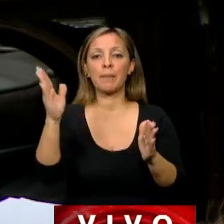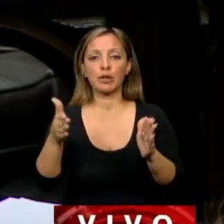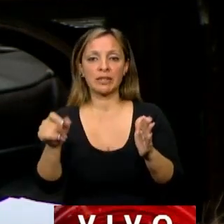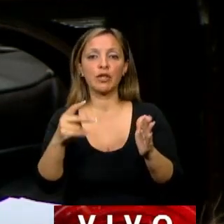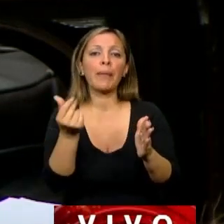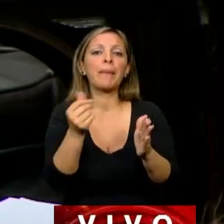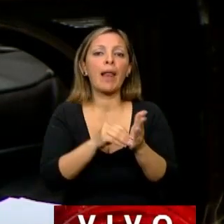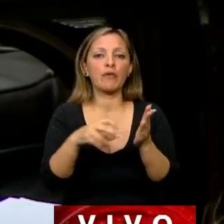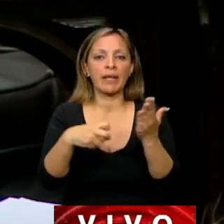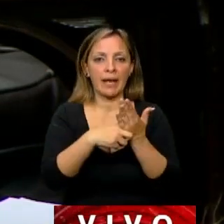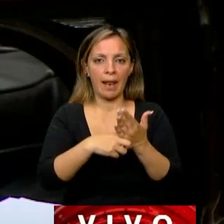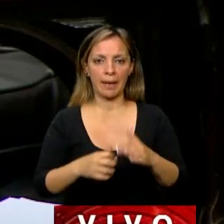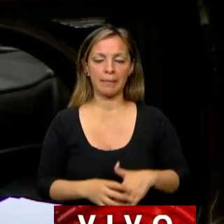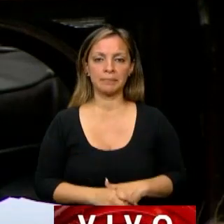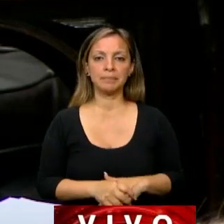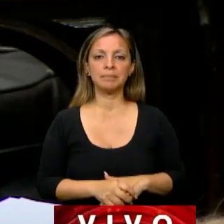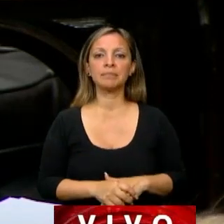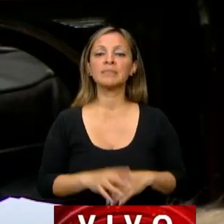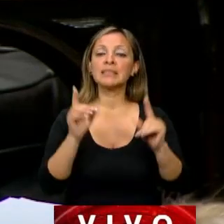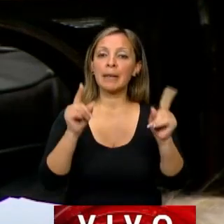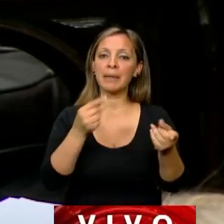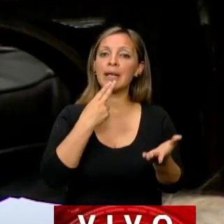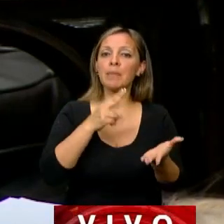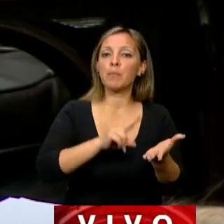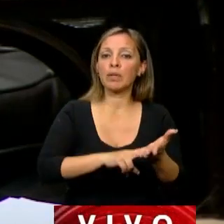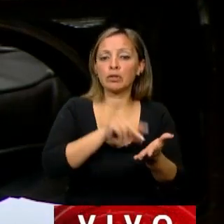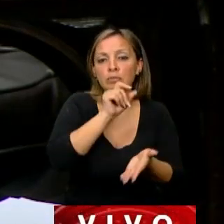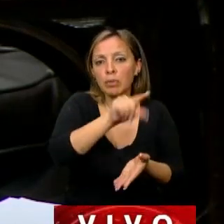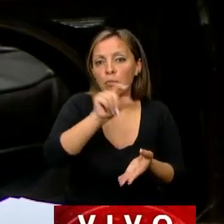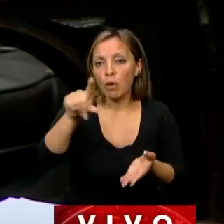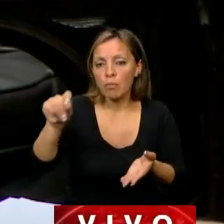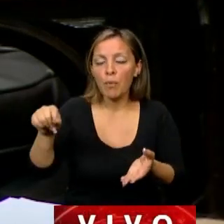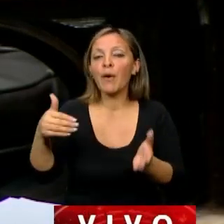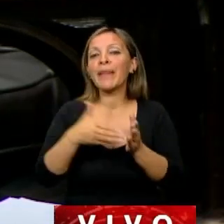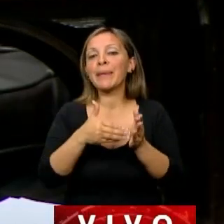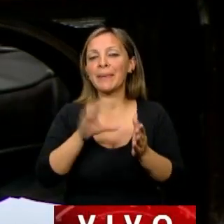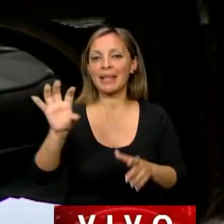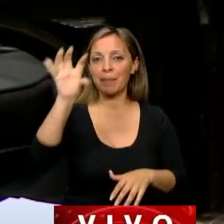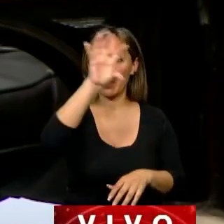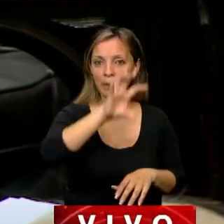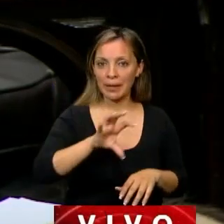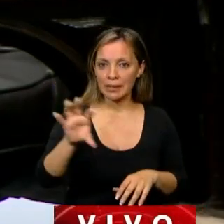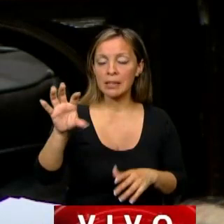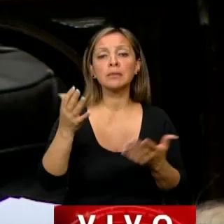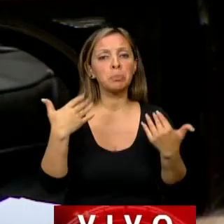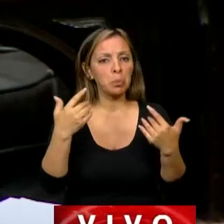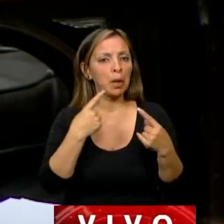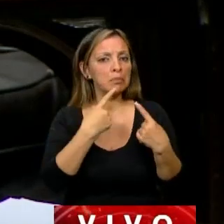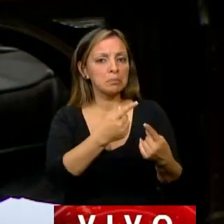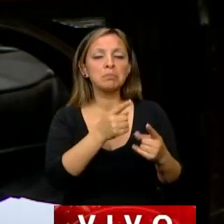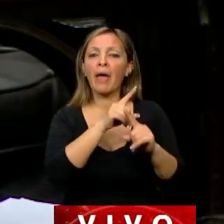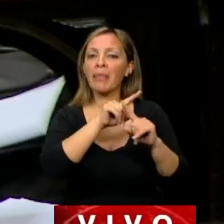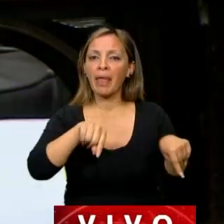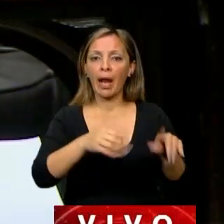fiscal además en impuestos específicos las provincias mantendrán la derogación de los tributos